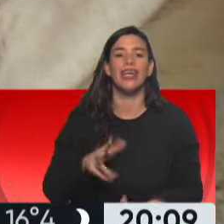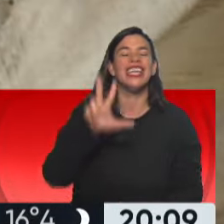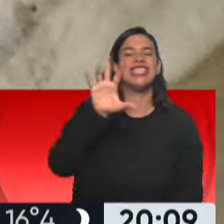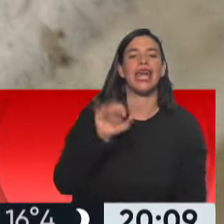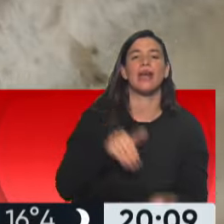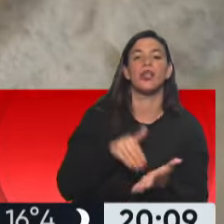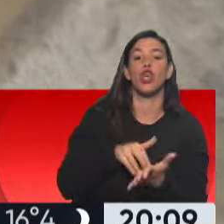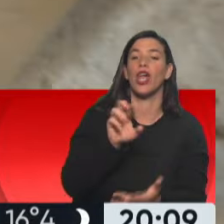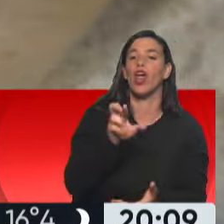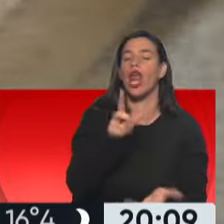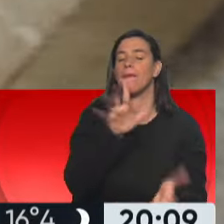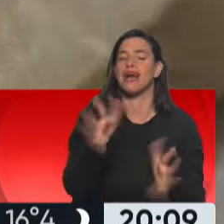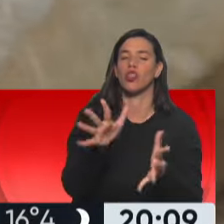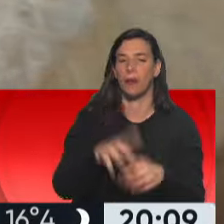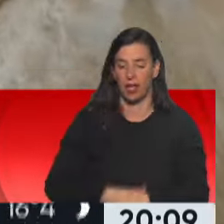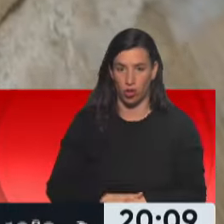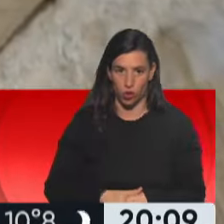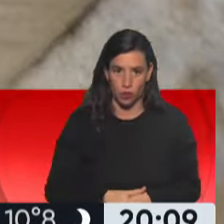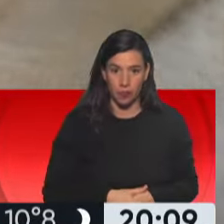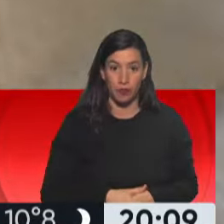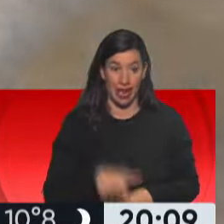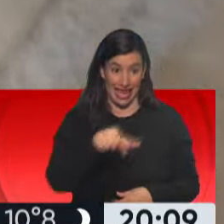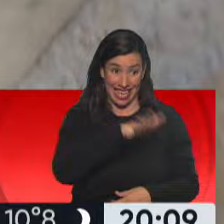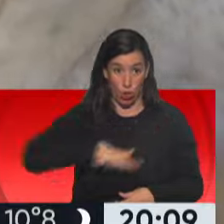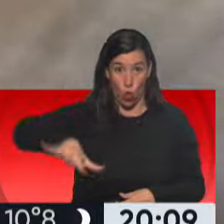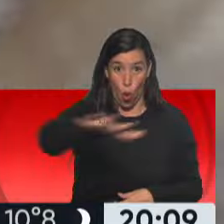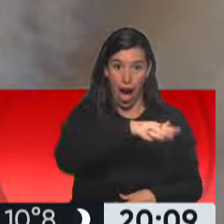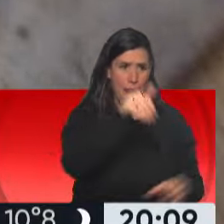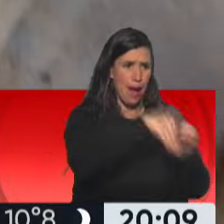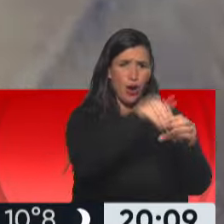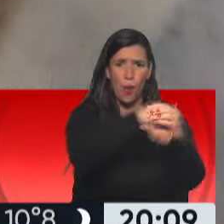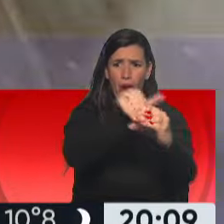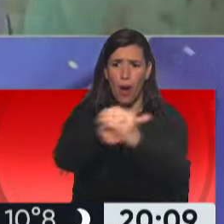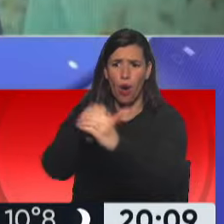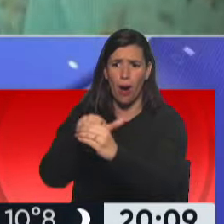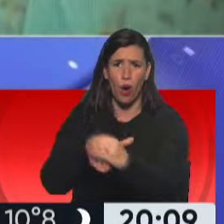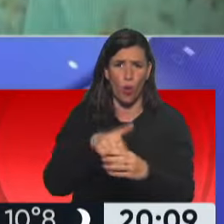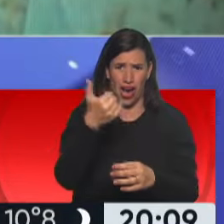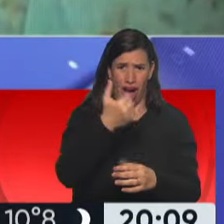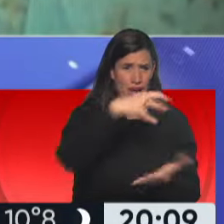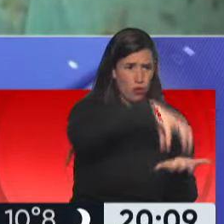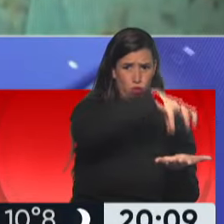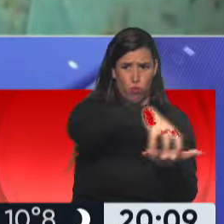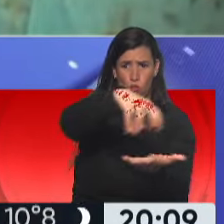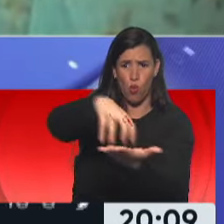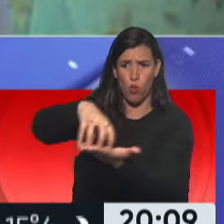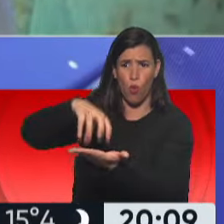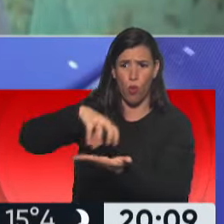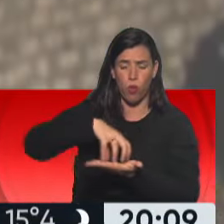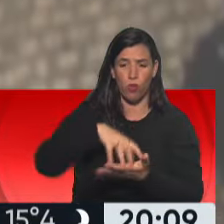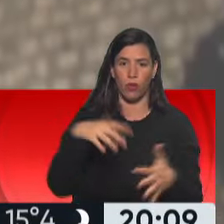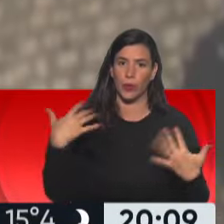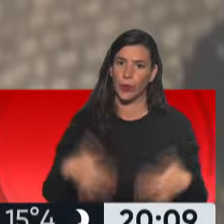millones de dólares. Claro. En una zona de ahí hay muchos bancos, ¿eh? Porque al lado de ese bueno, hay otro a 40 metros. Por